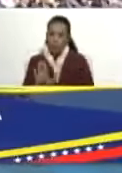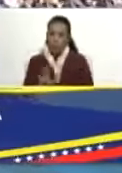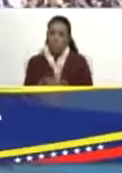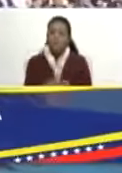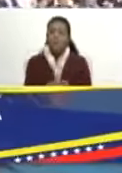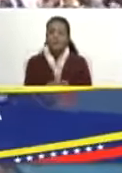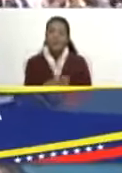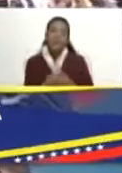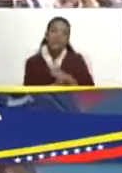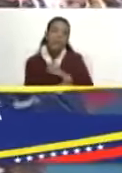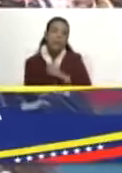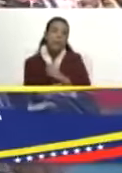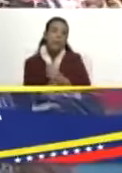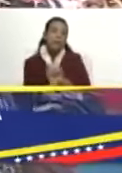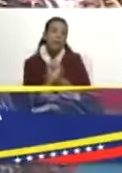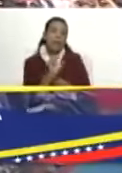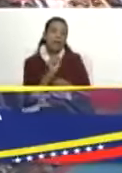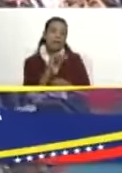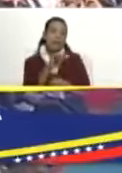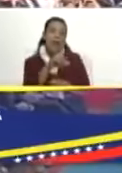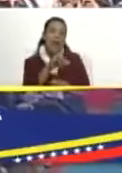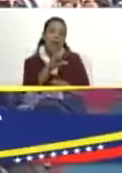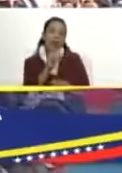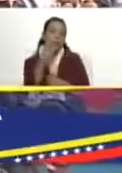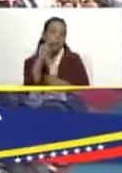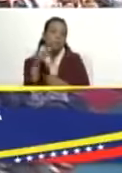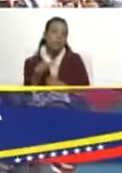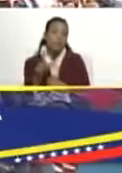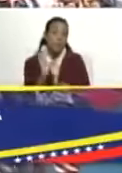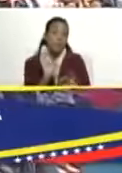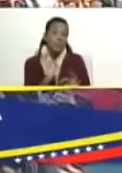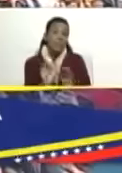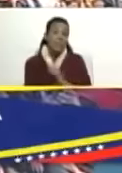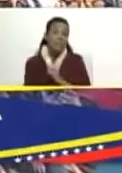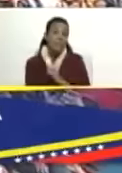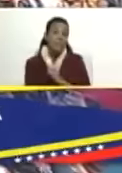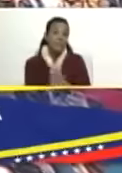Pues tramposería salió, porque precisamente,